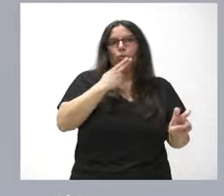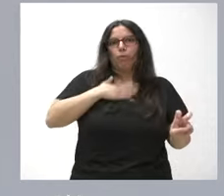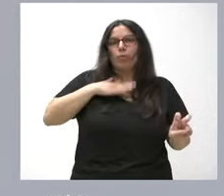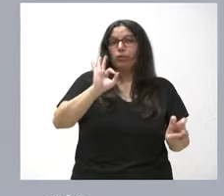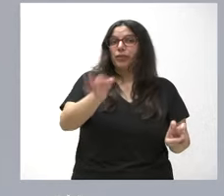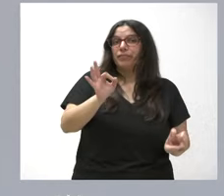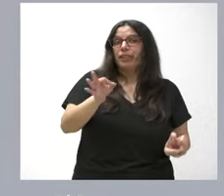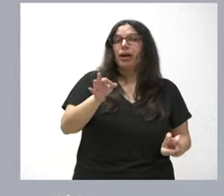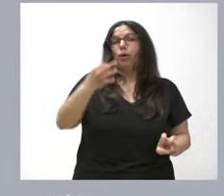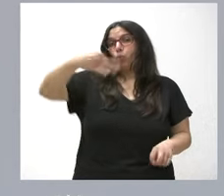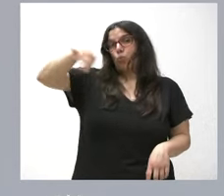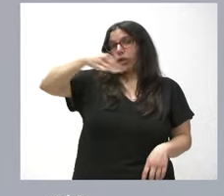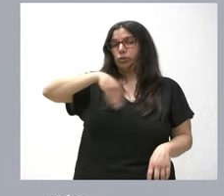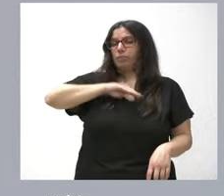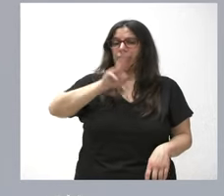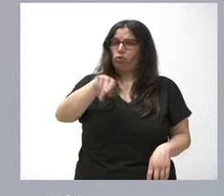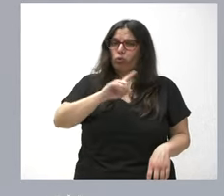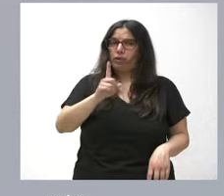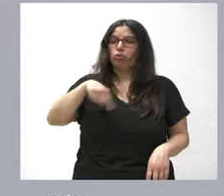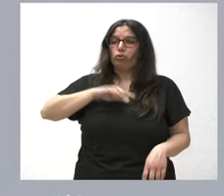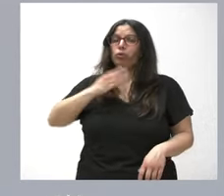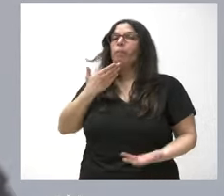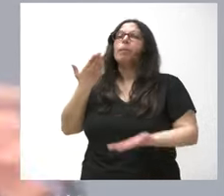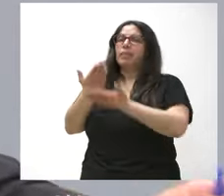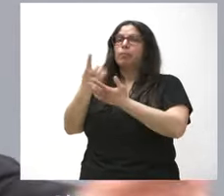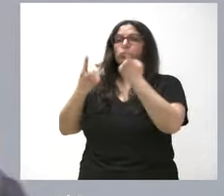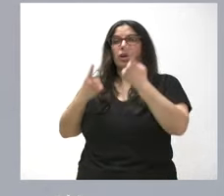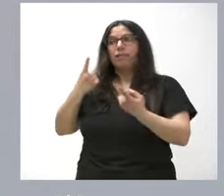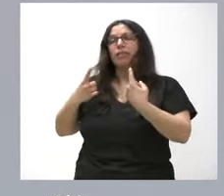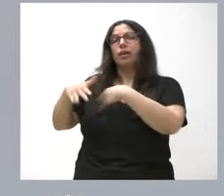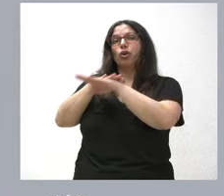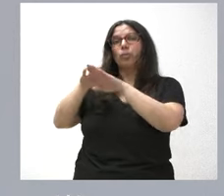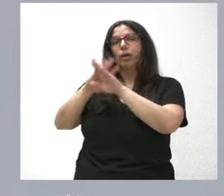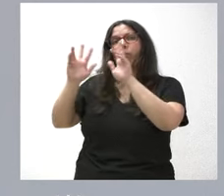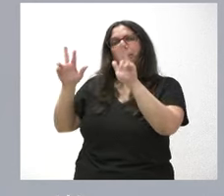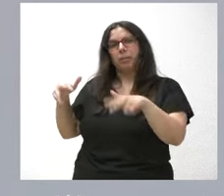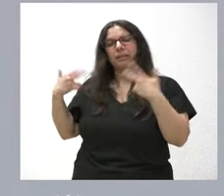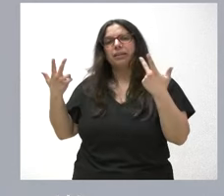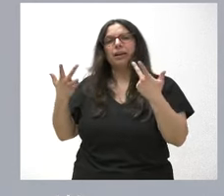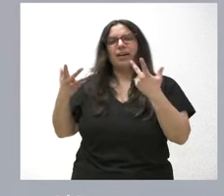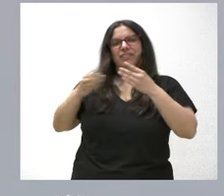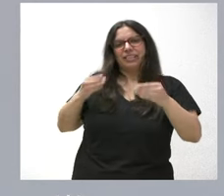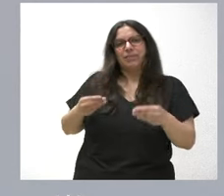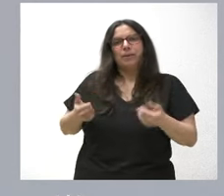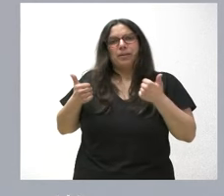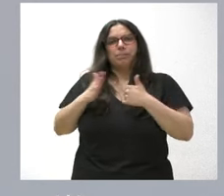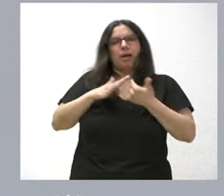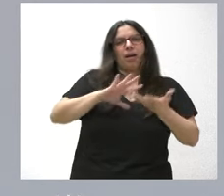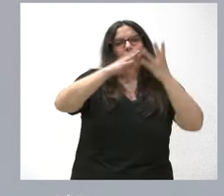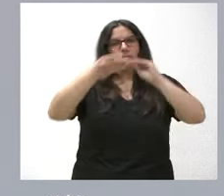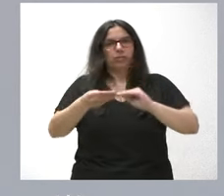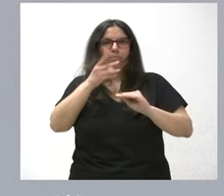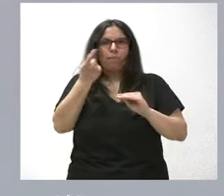que no es un caso único en España. Nosotros pedimos al Gobierno en alguna ocasión que se fuera más amplio en todo lo que son las posibilidades de ajuste como consecuencia de la